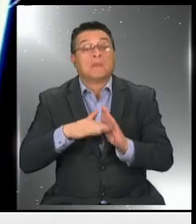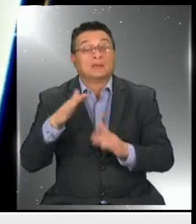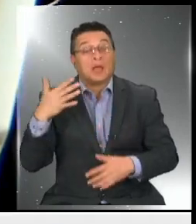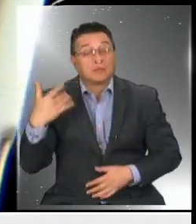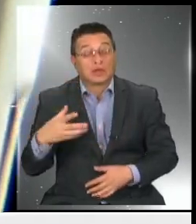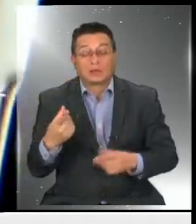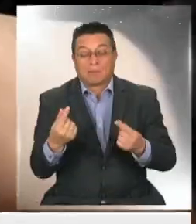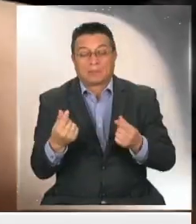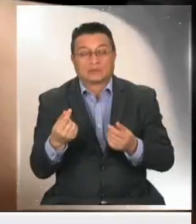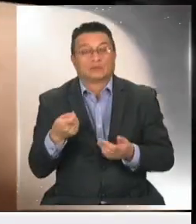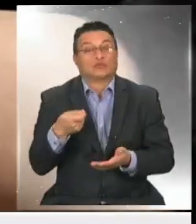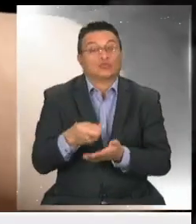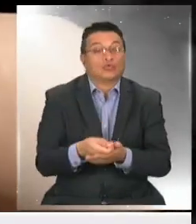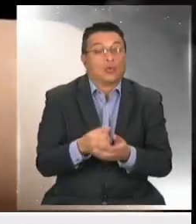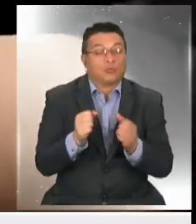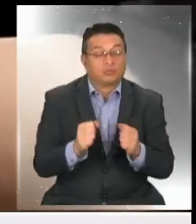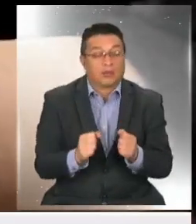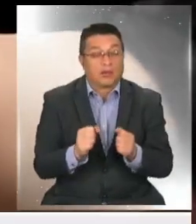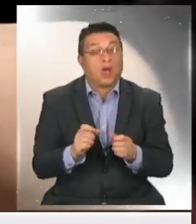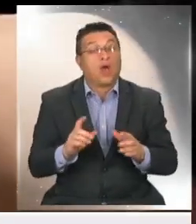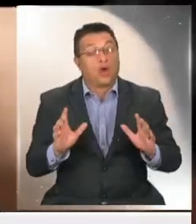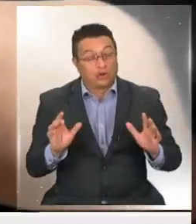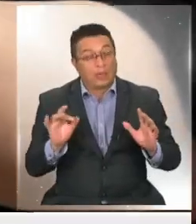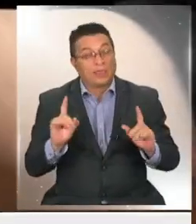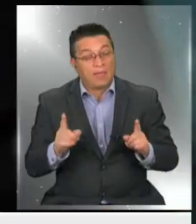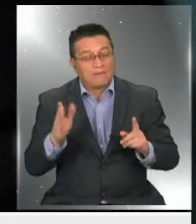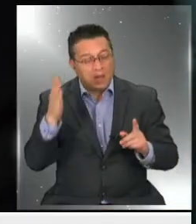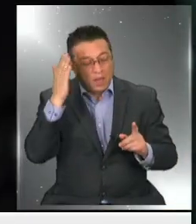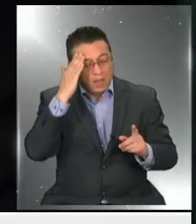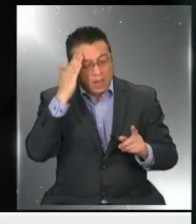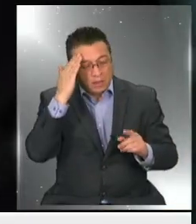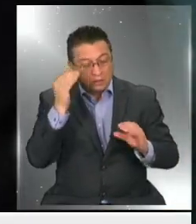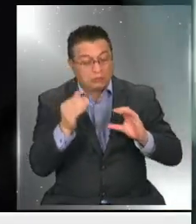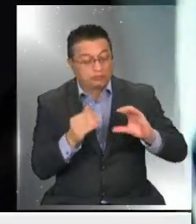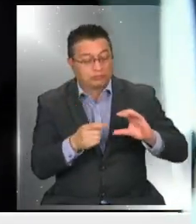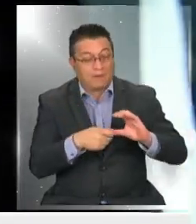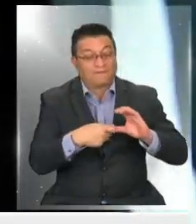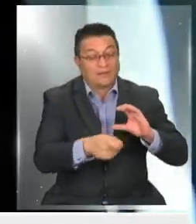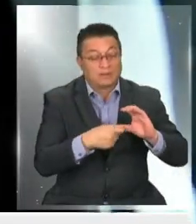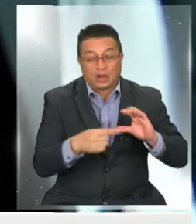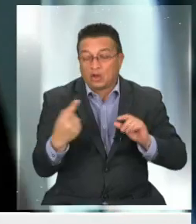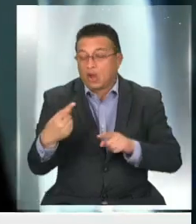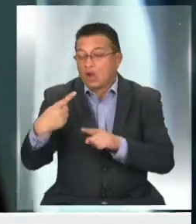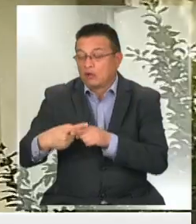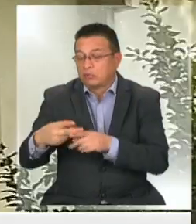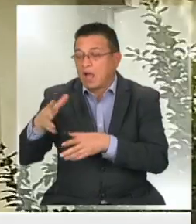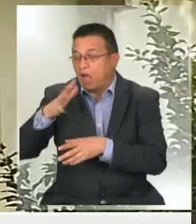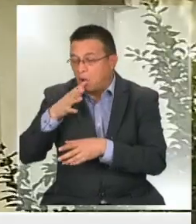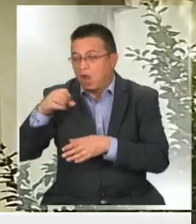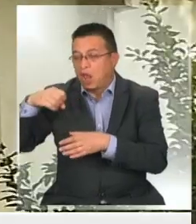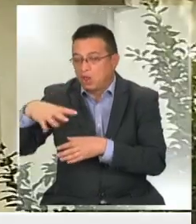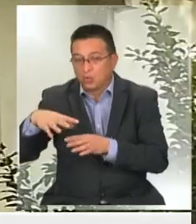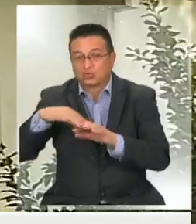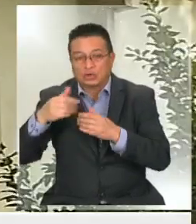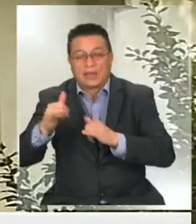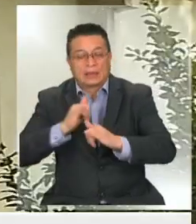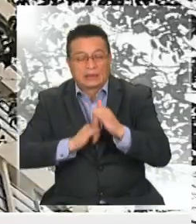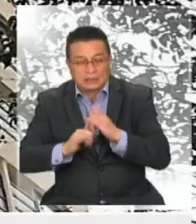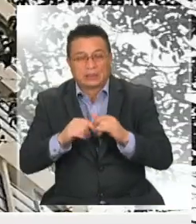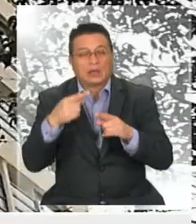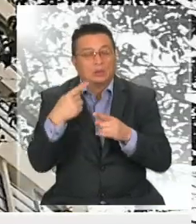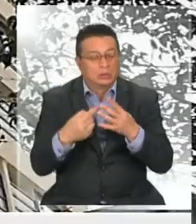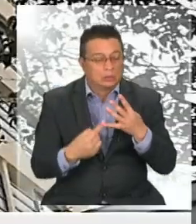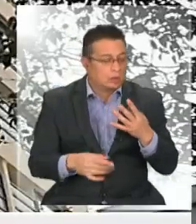al presupuesto. Uno que no solo debe considerar el monto fijo, sino que gastos comunes, agua, luz, internet y